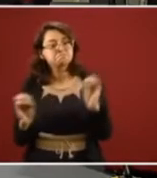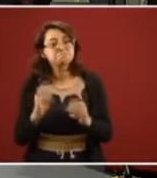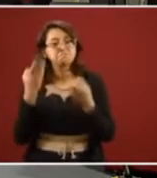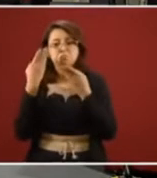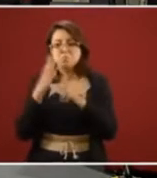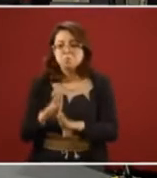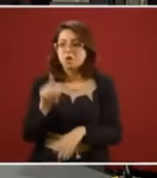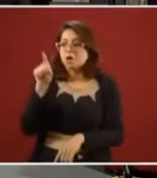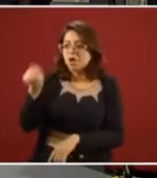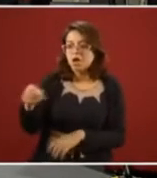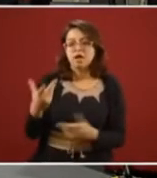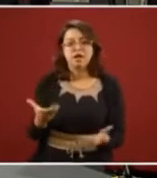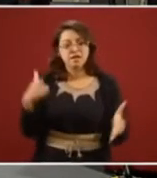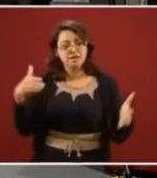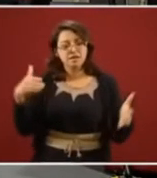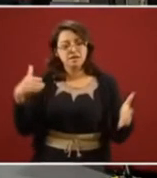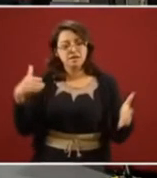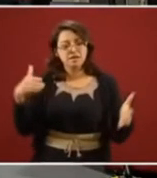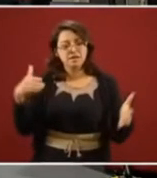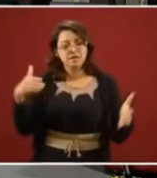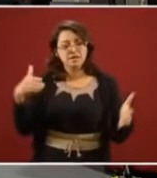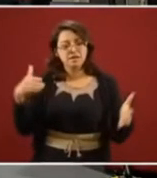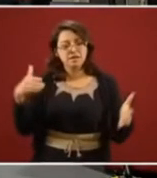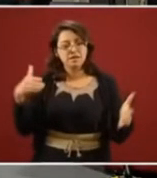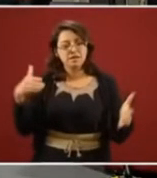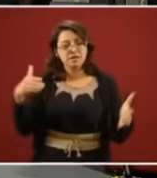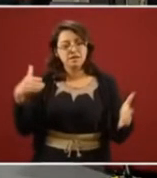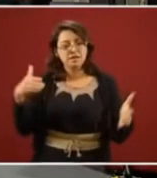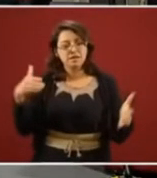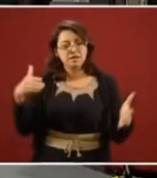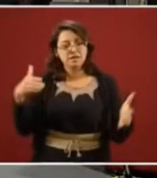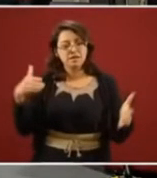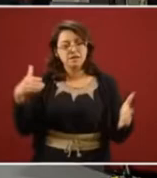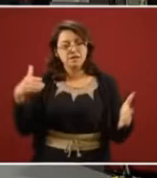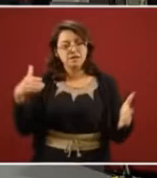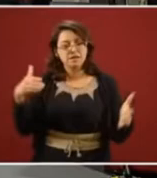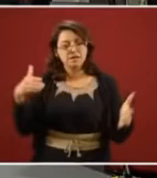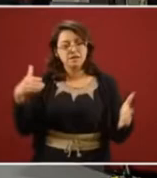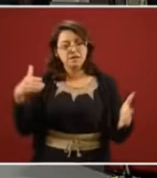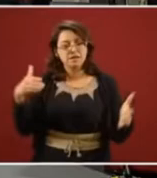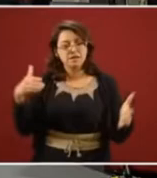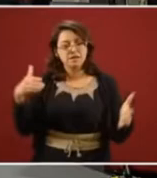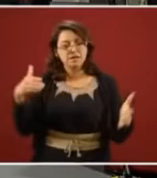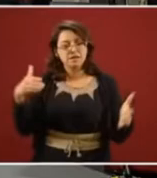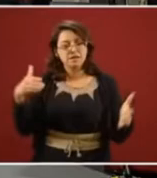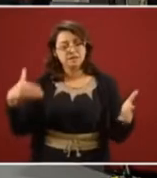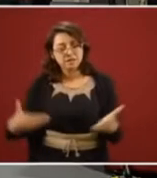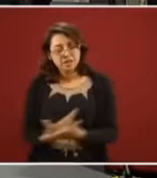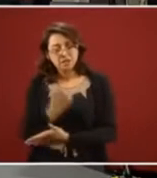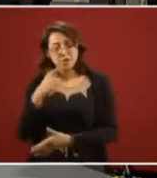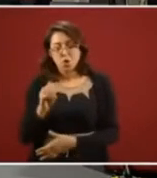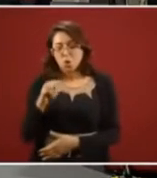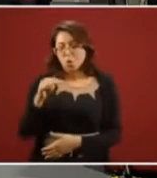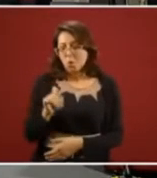nación también escoger en la unesco responder